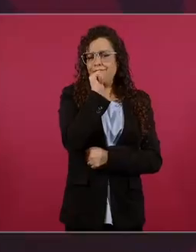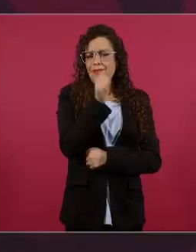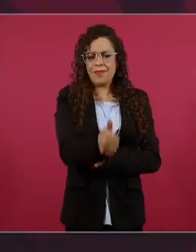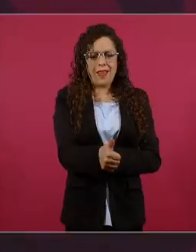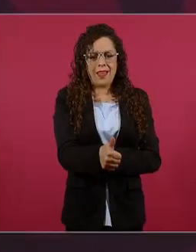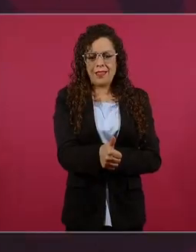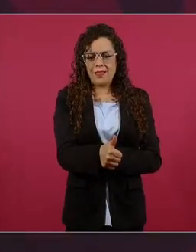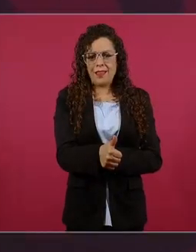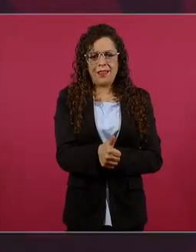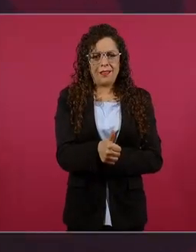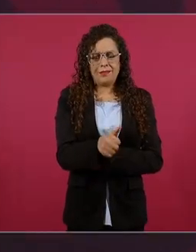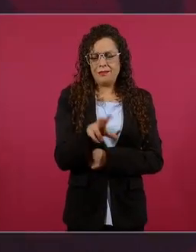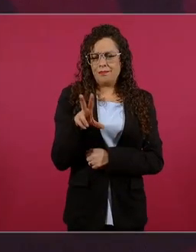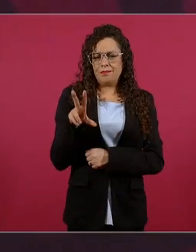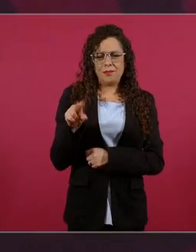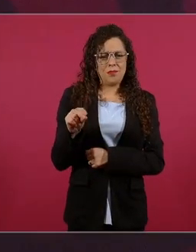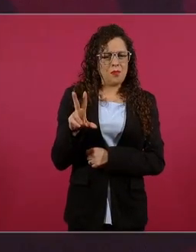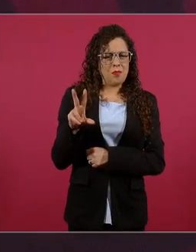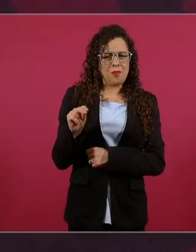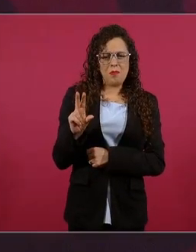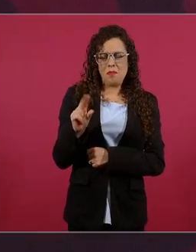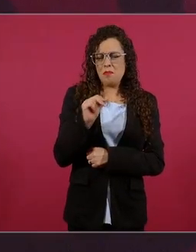no, no, no, no, no.